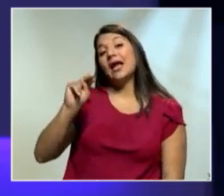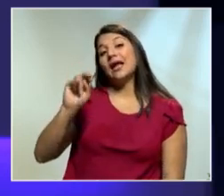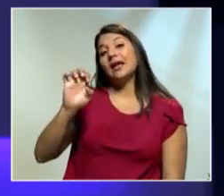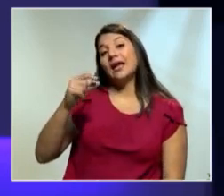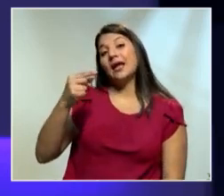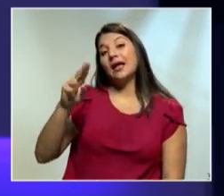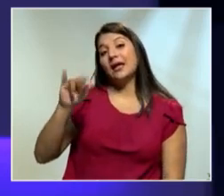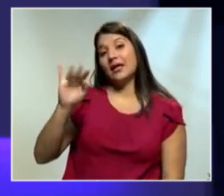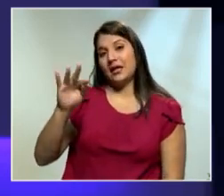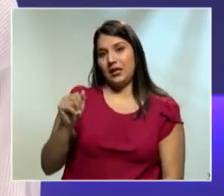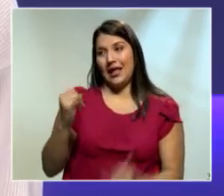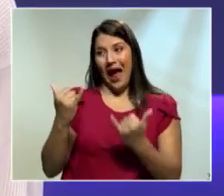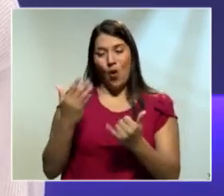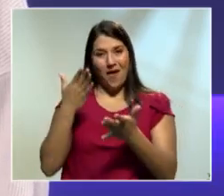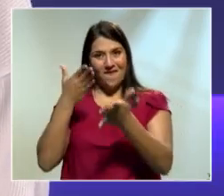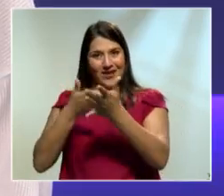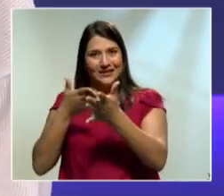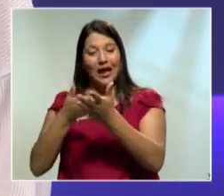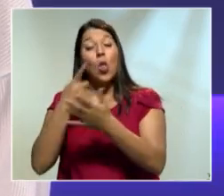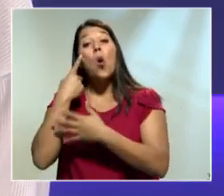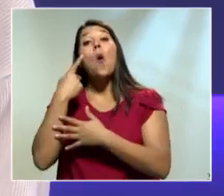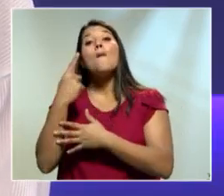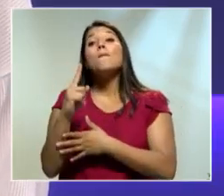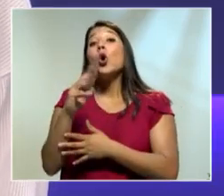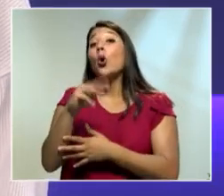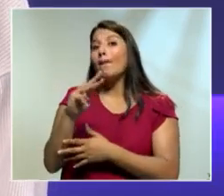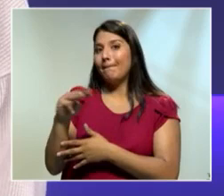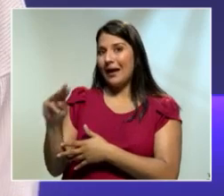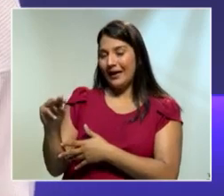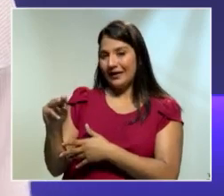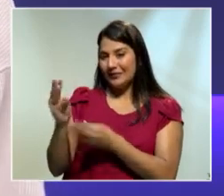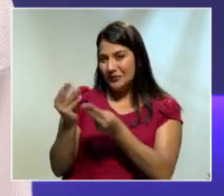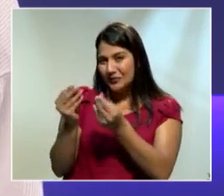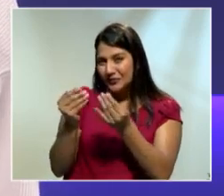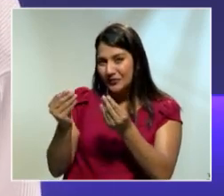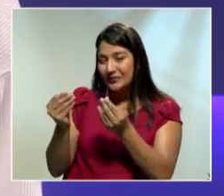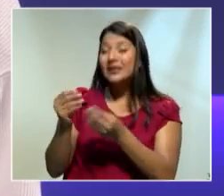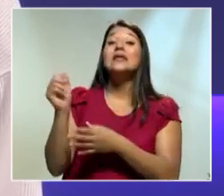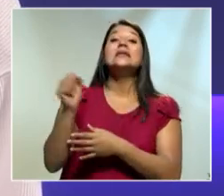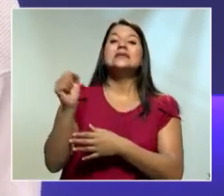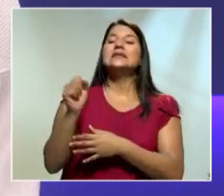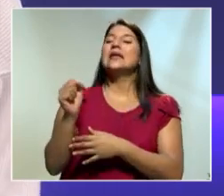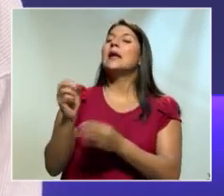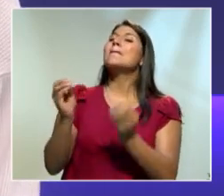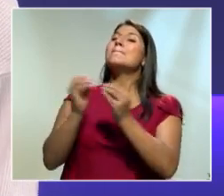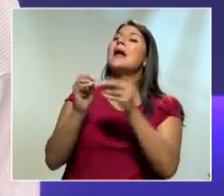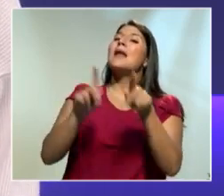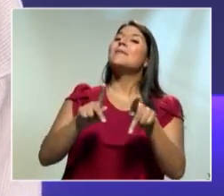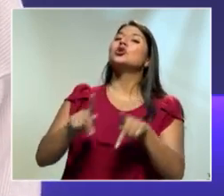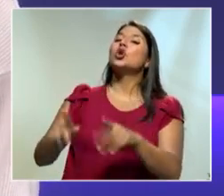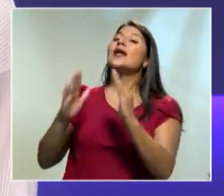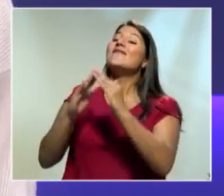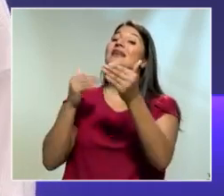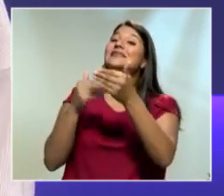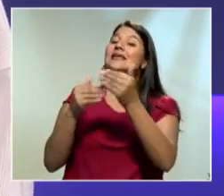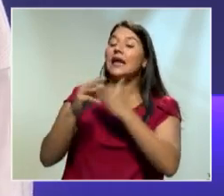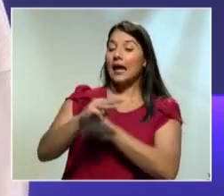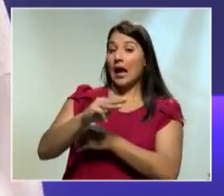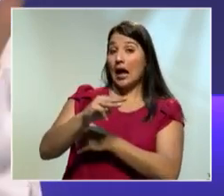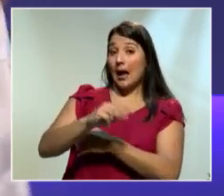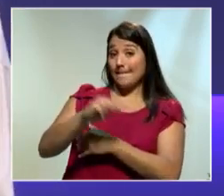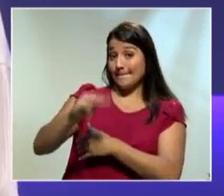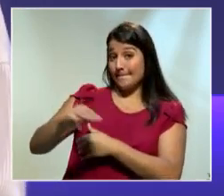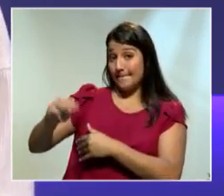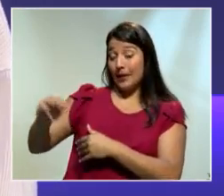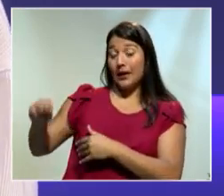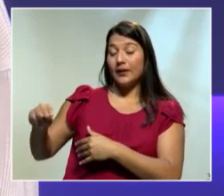hoy. Sí, de hecho, creo que lo están viviendo. Las personas en zonas costeras en general lo están viviendo a mayor medida de cualquier persona de las que estamos